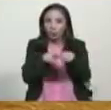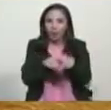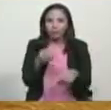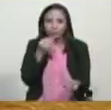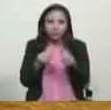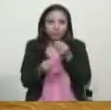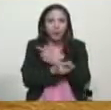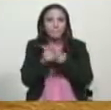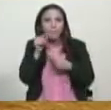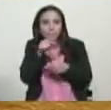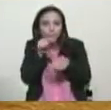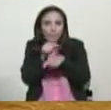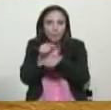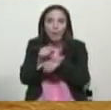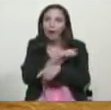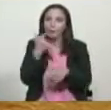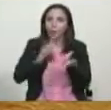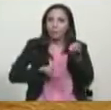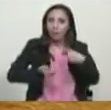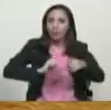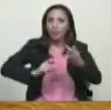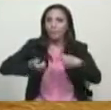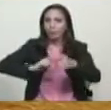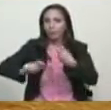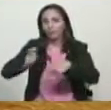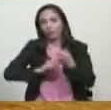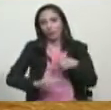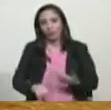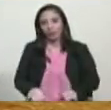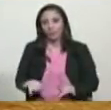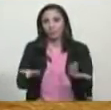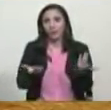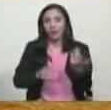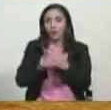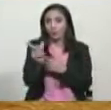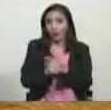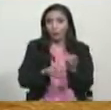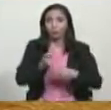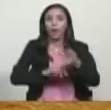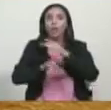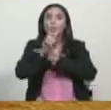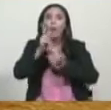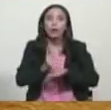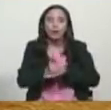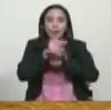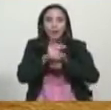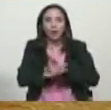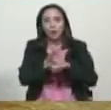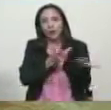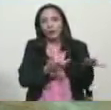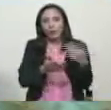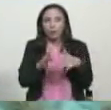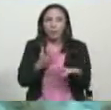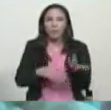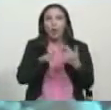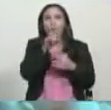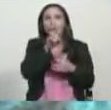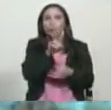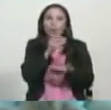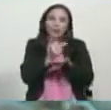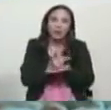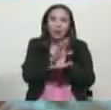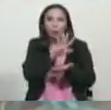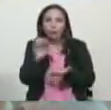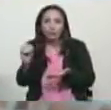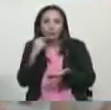salir al mercado para ser vendidas aproximadamente en 2 kilos 300, 2 kilos 400. Esto es